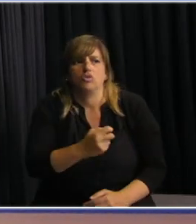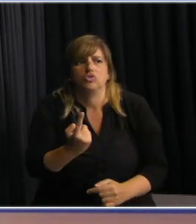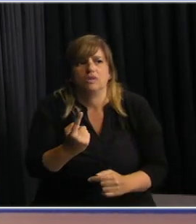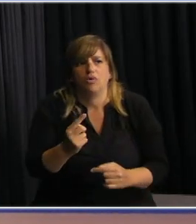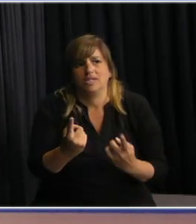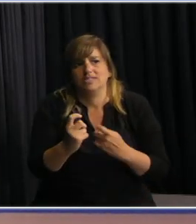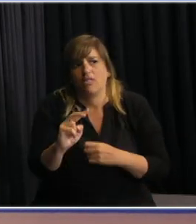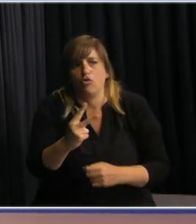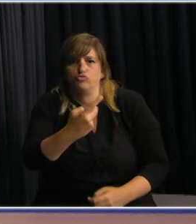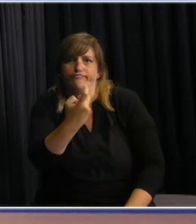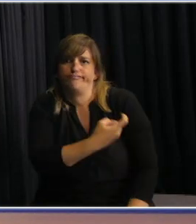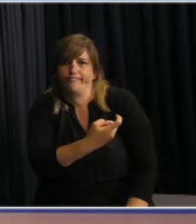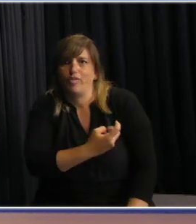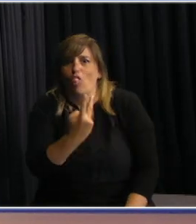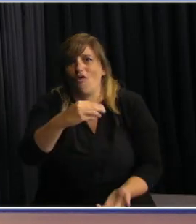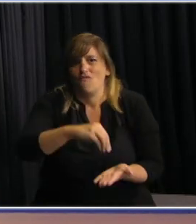necesitan dos, y